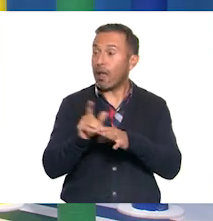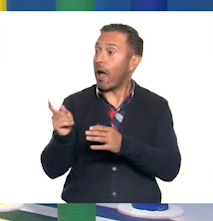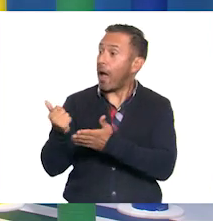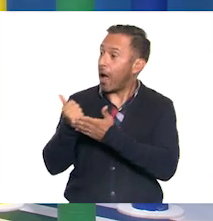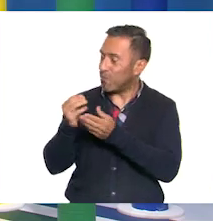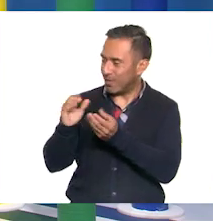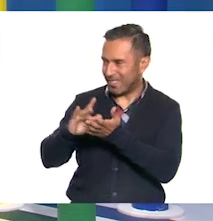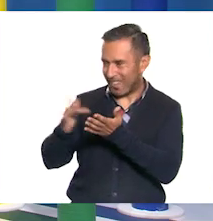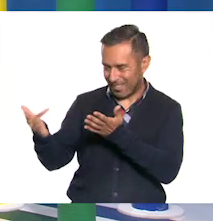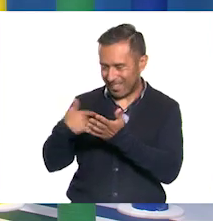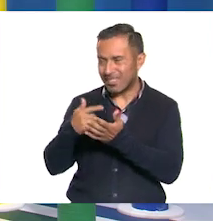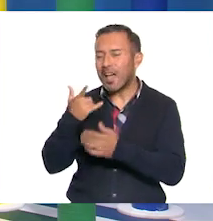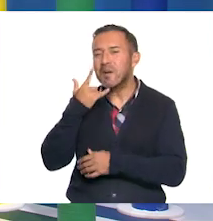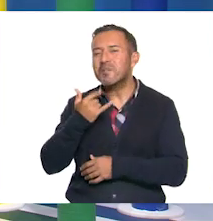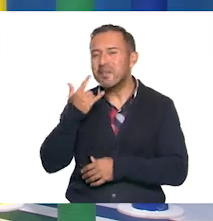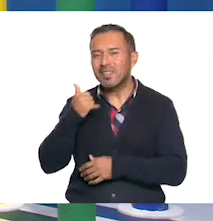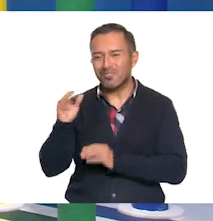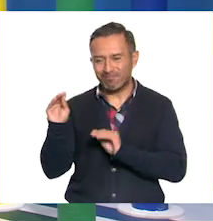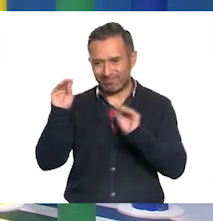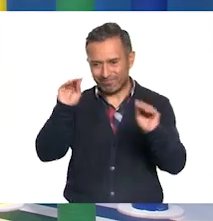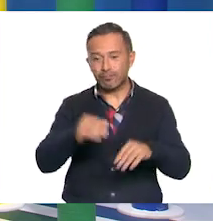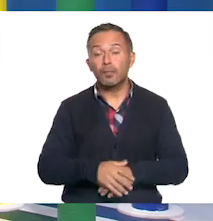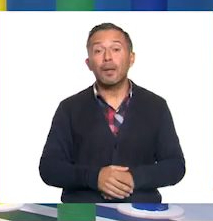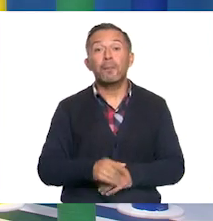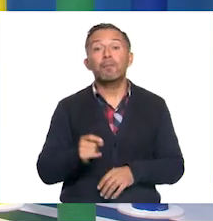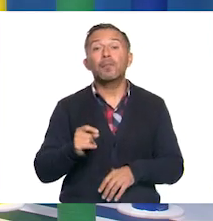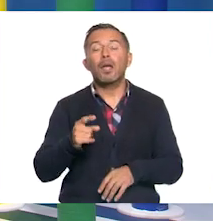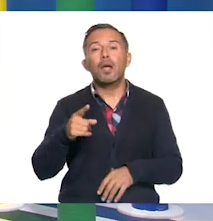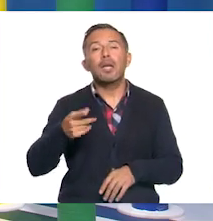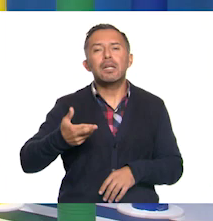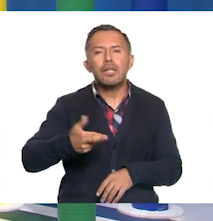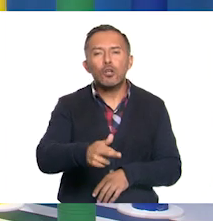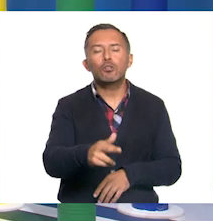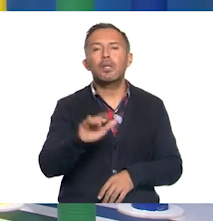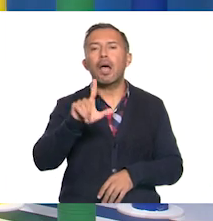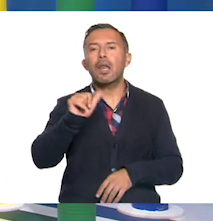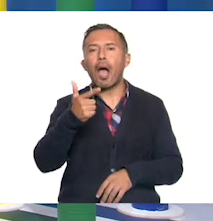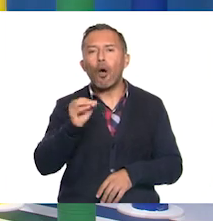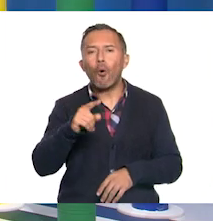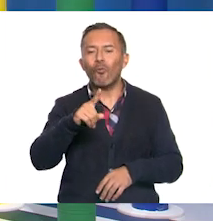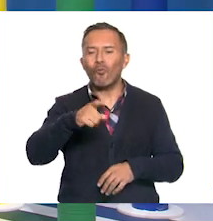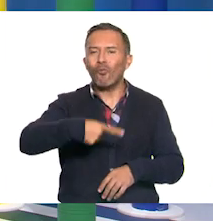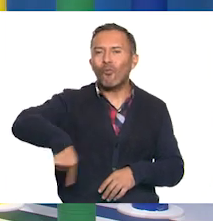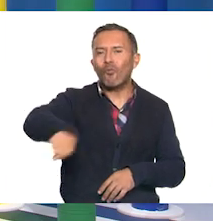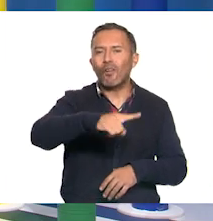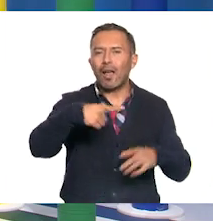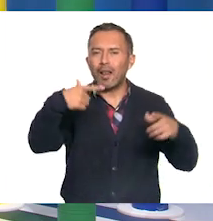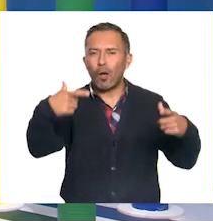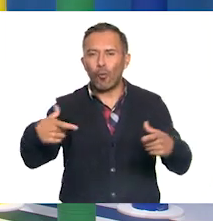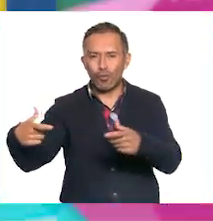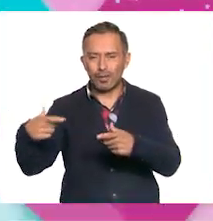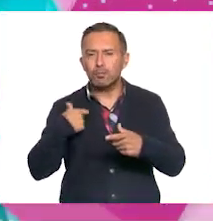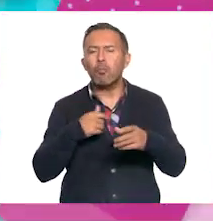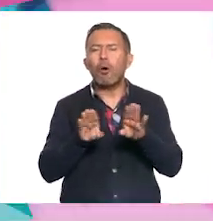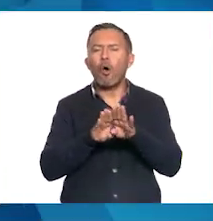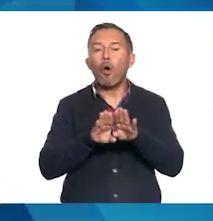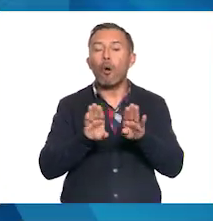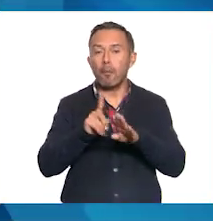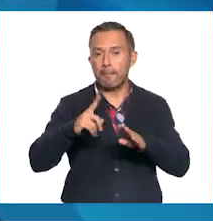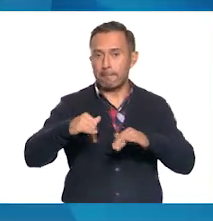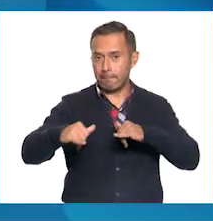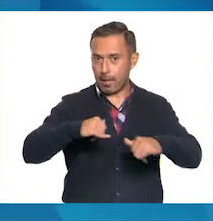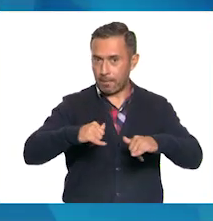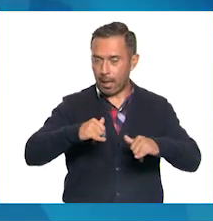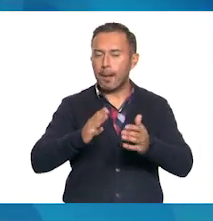ayúdame, que me apoyas. Muy amable. De los principales ríos, lagos y lagunas. Es importante que lo chequen en su mapa de la